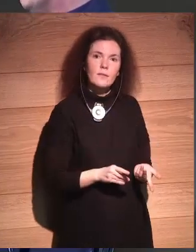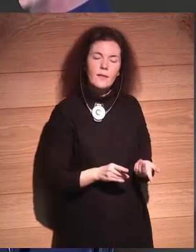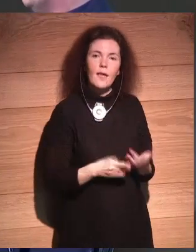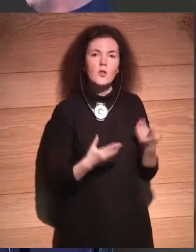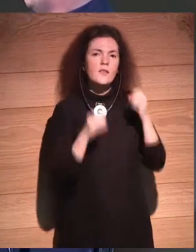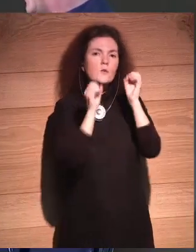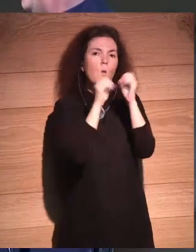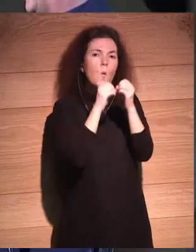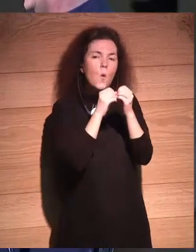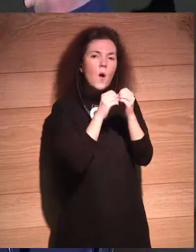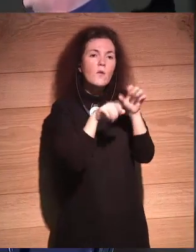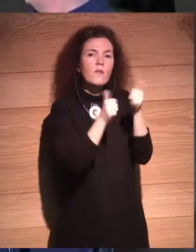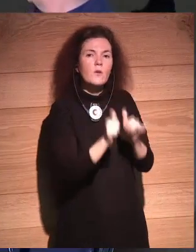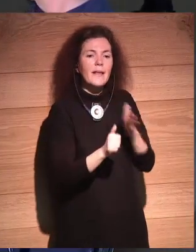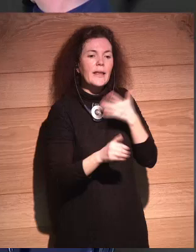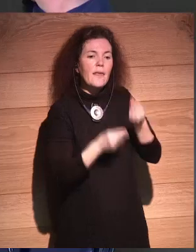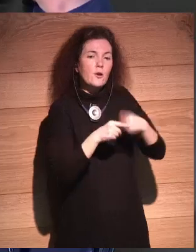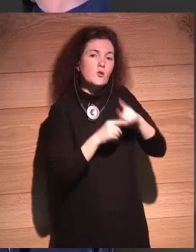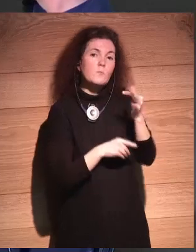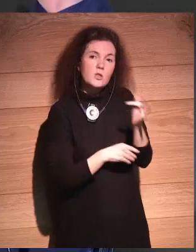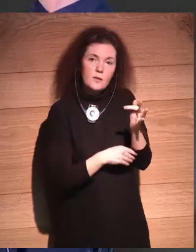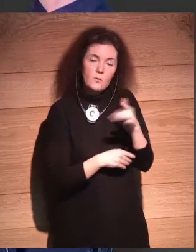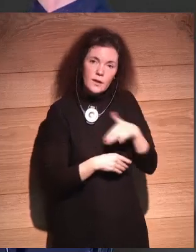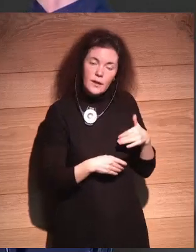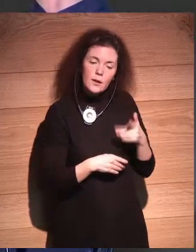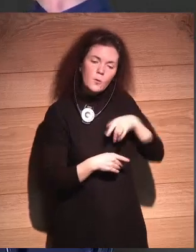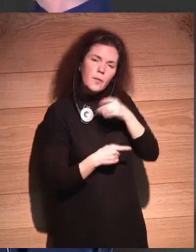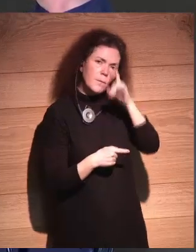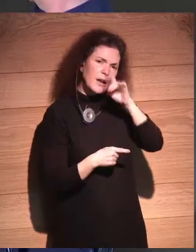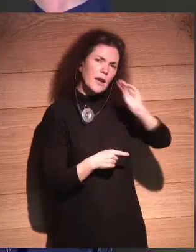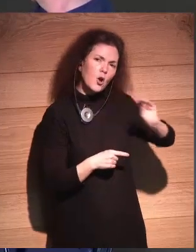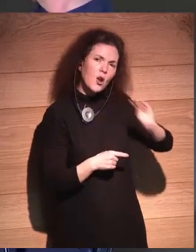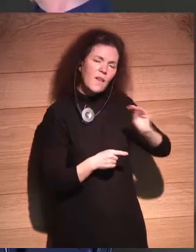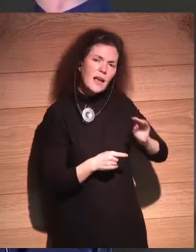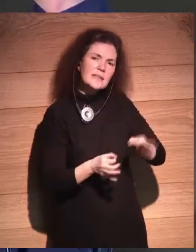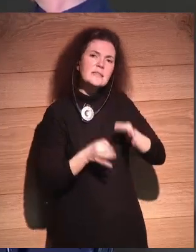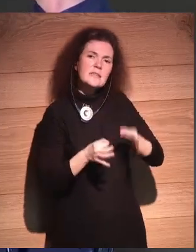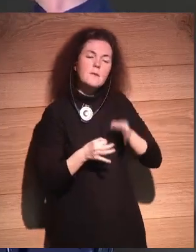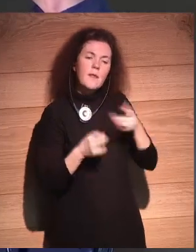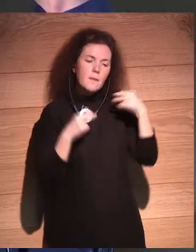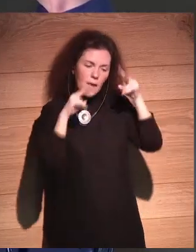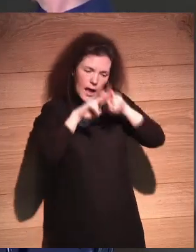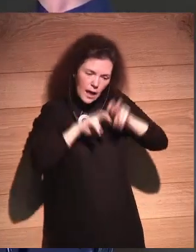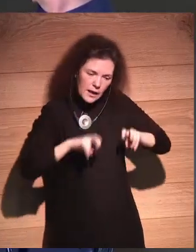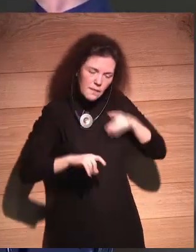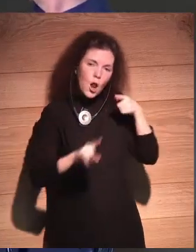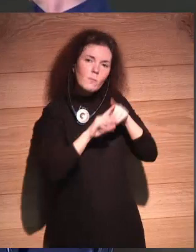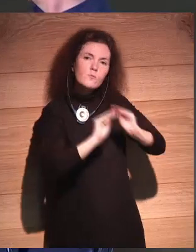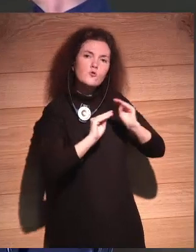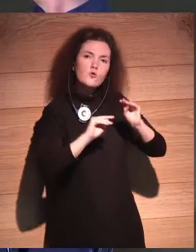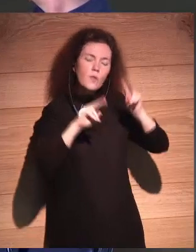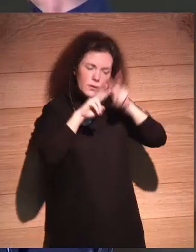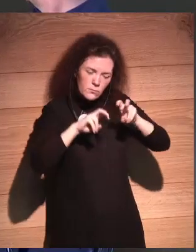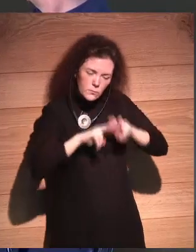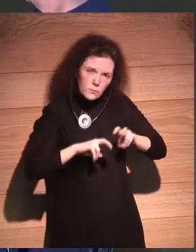Así que Google de alguna forma sí que quiere hacer cosas buenas, y hay que recordarles continuamente que deben de reanalizar siempre sus objetivos